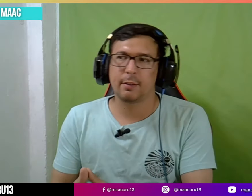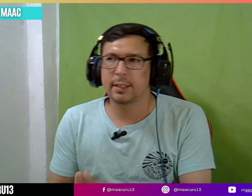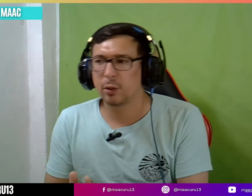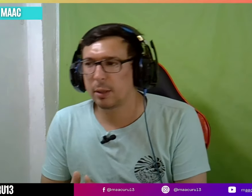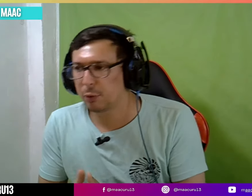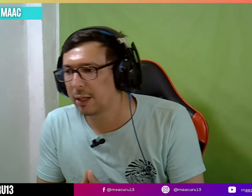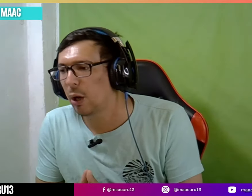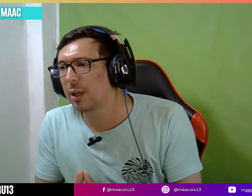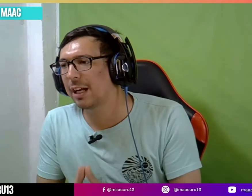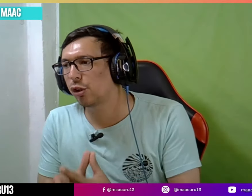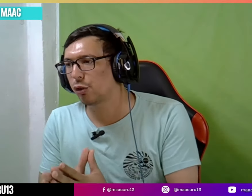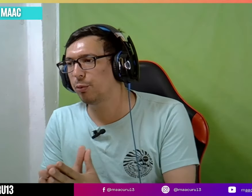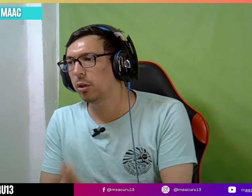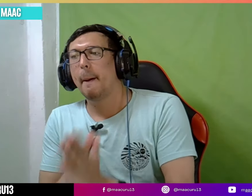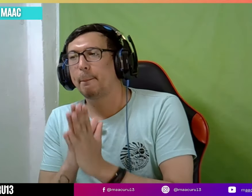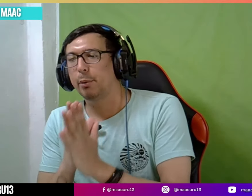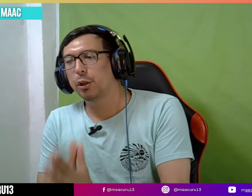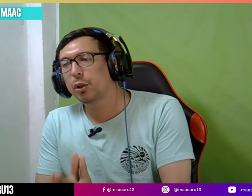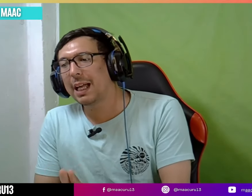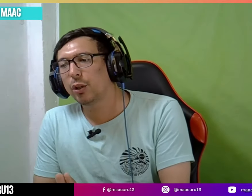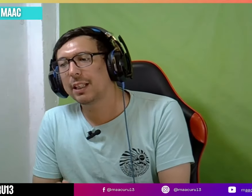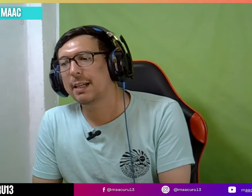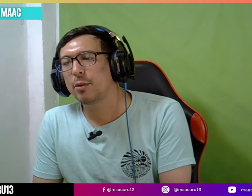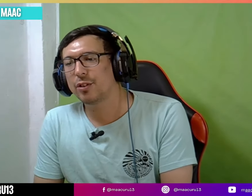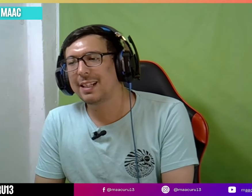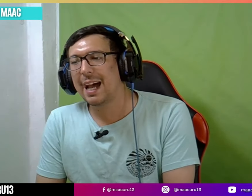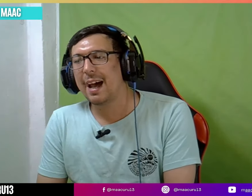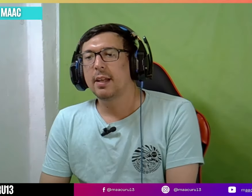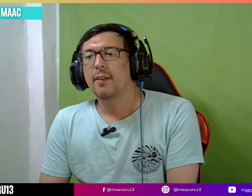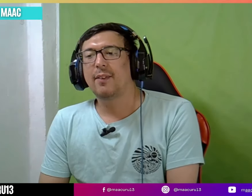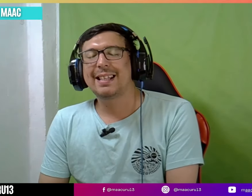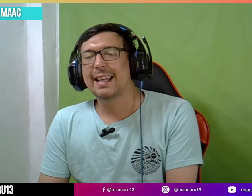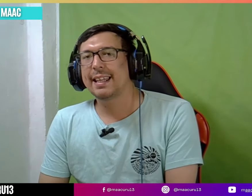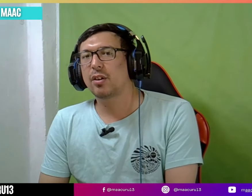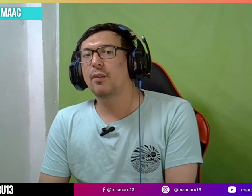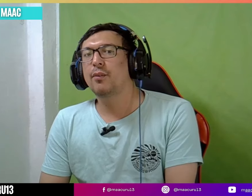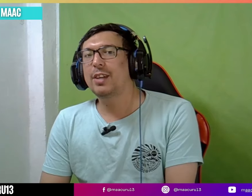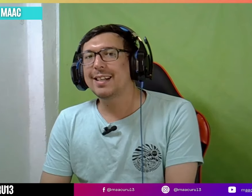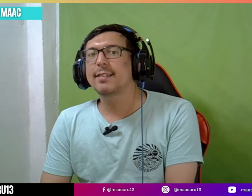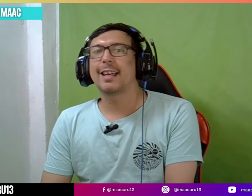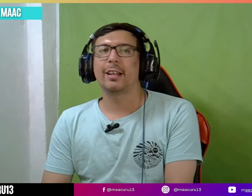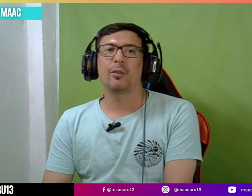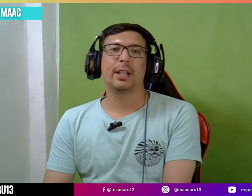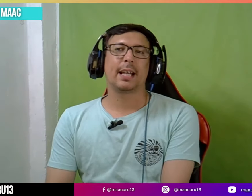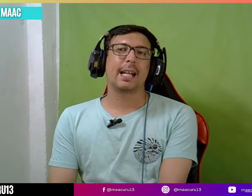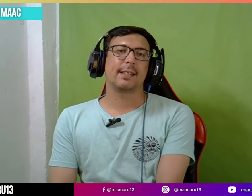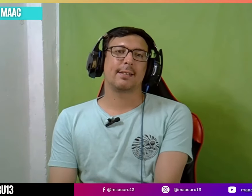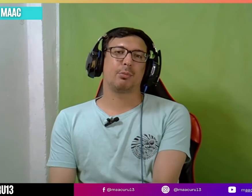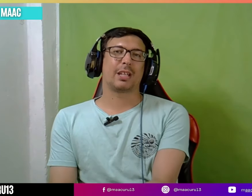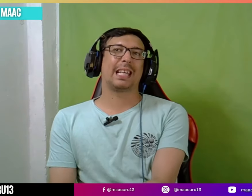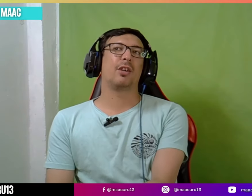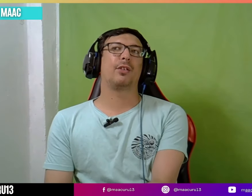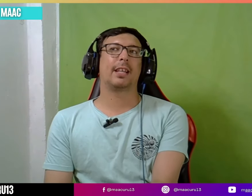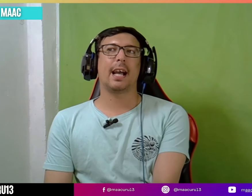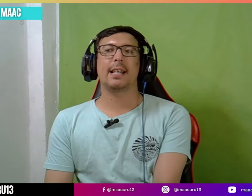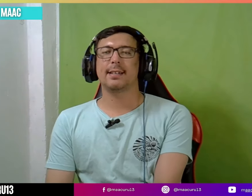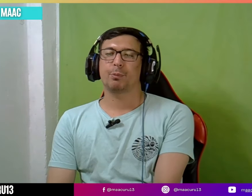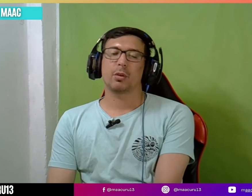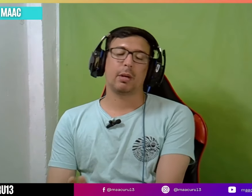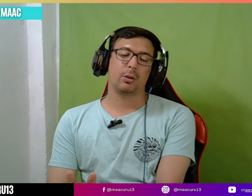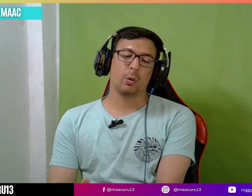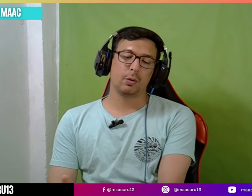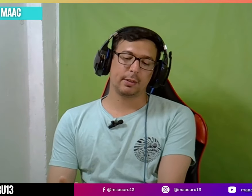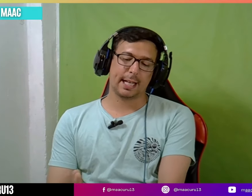a hacer la vista gorda. Por un lado, la corrupción. Por otro lado, tenemos la falta de confianza de los fiscales. Porque los